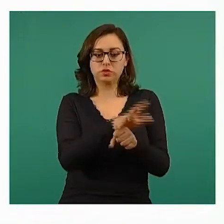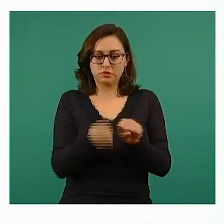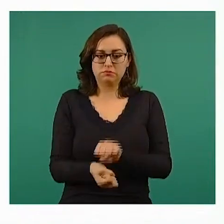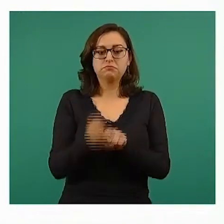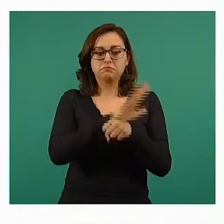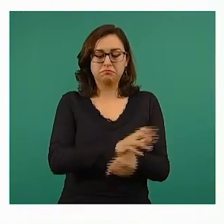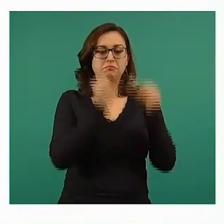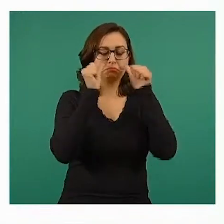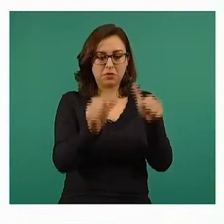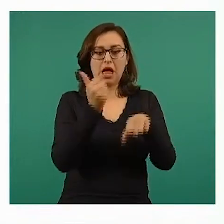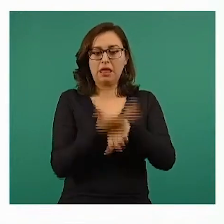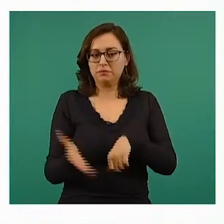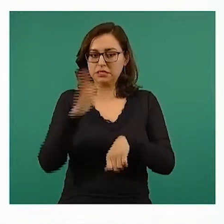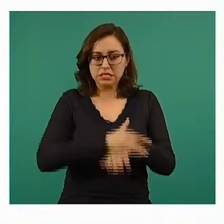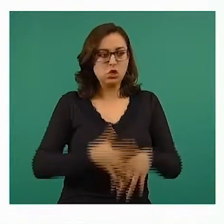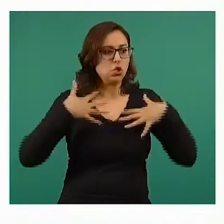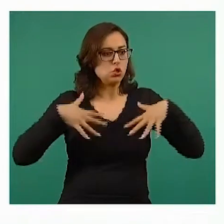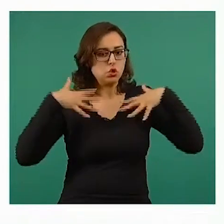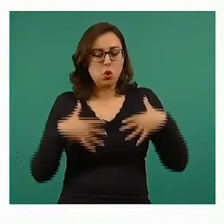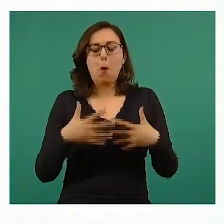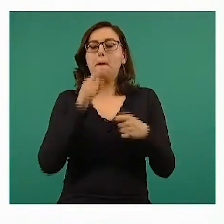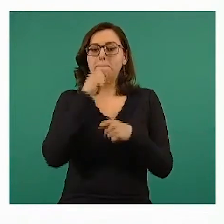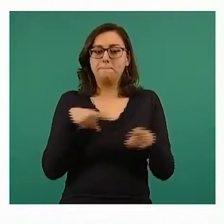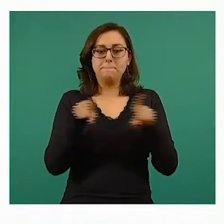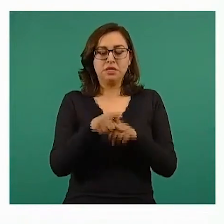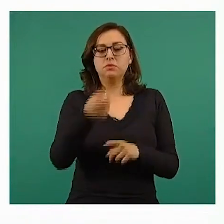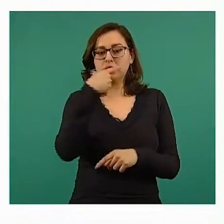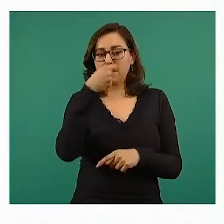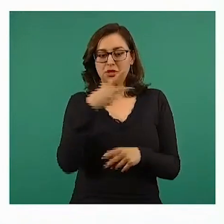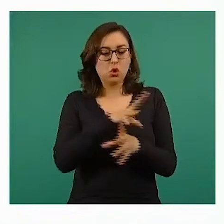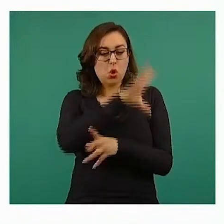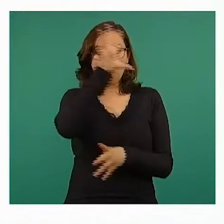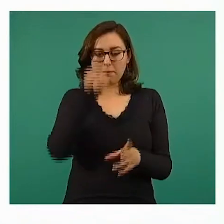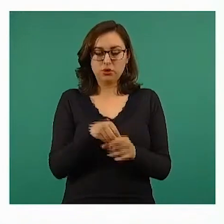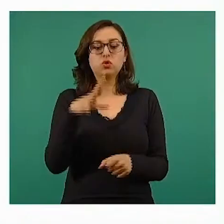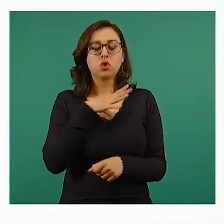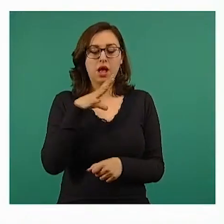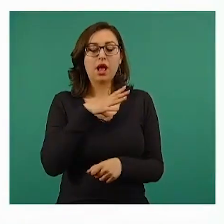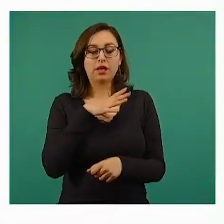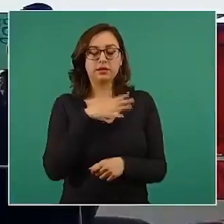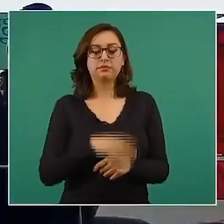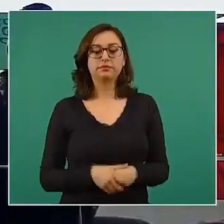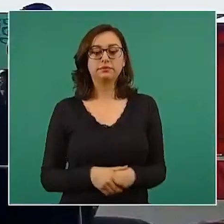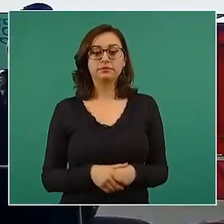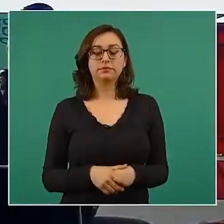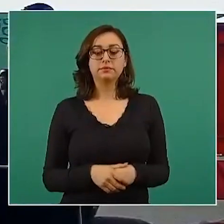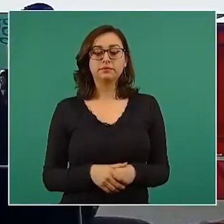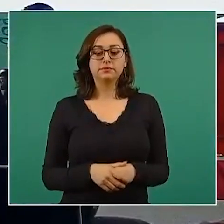médico, administrativo, de vestidores, de manejo de central de medicamentos, etcétera, y nos permitieron